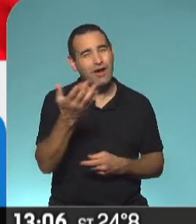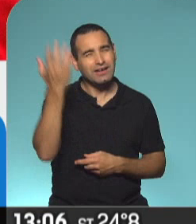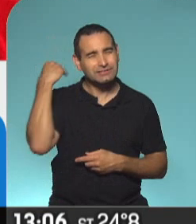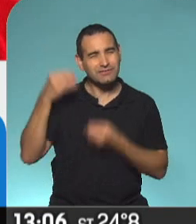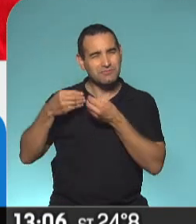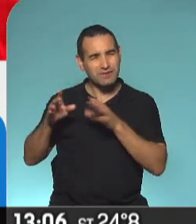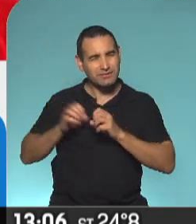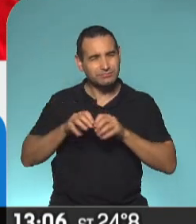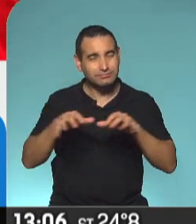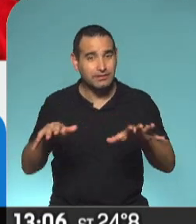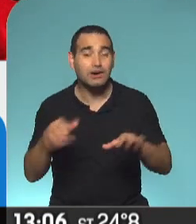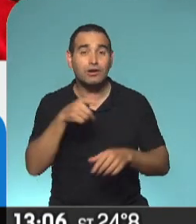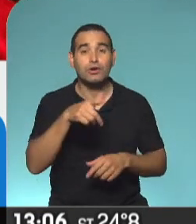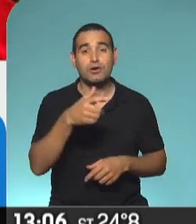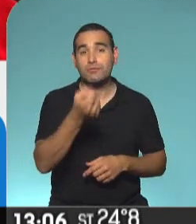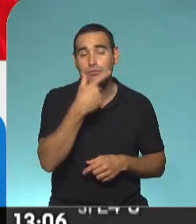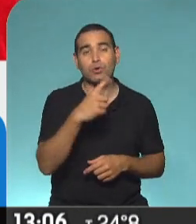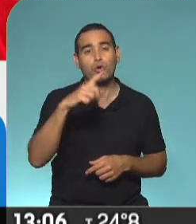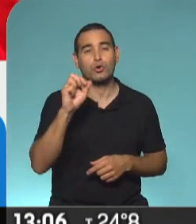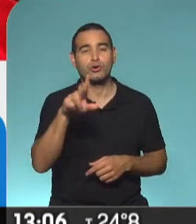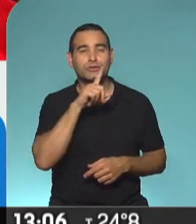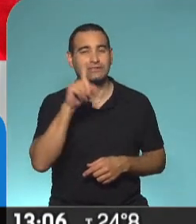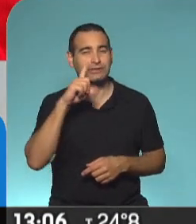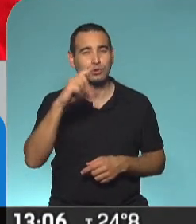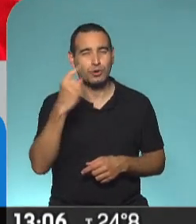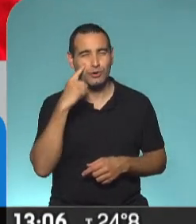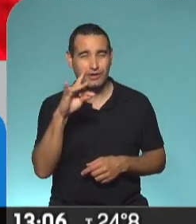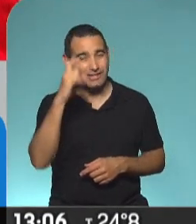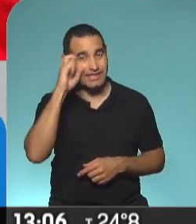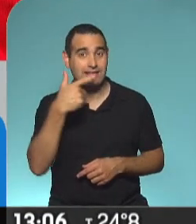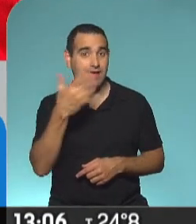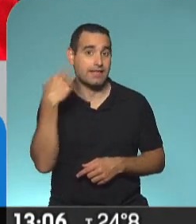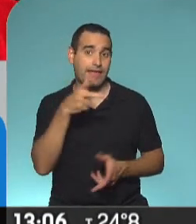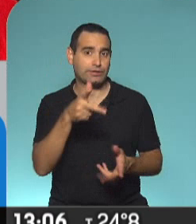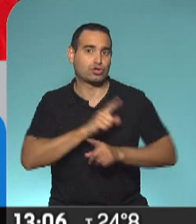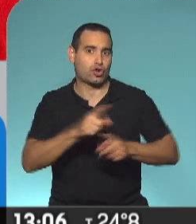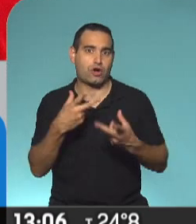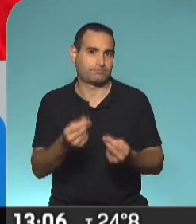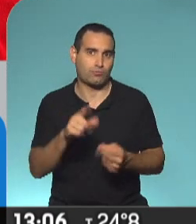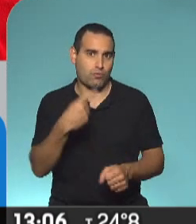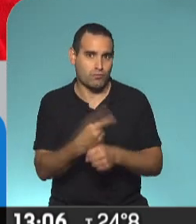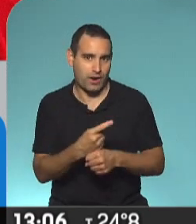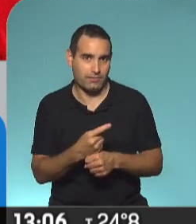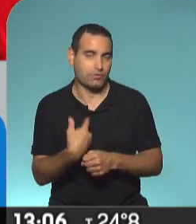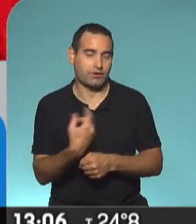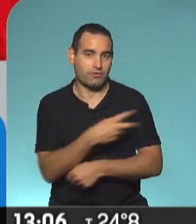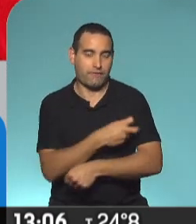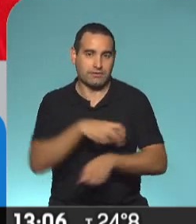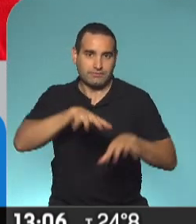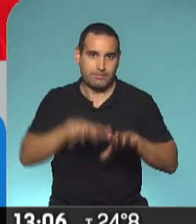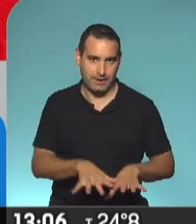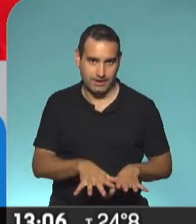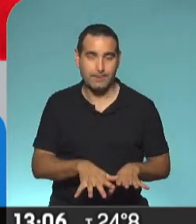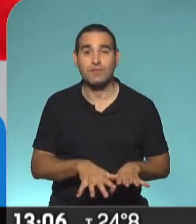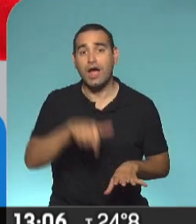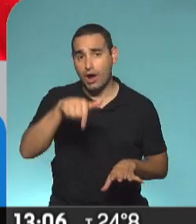los corticoides, esto es un corticoide en realidad, estuvieron contraindicados porque deprimen el sistema inmune. Si bien la dosis